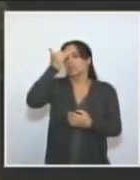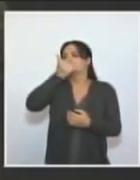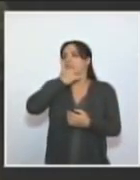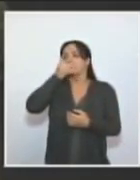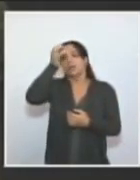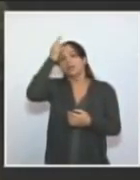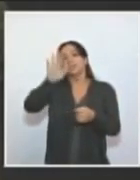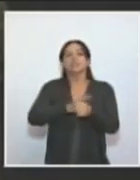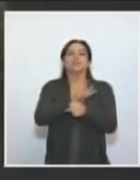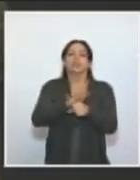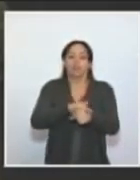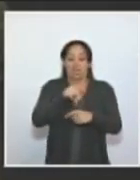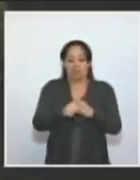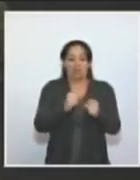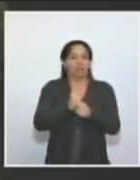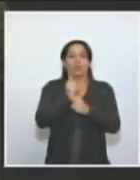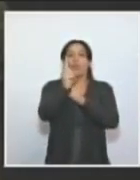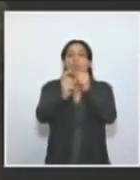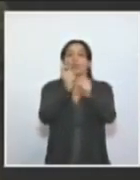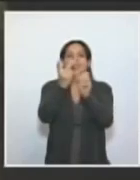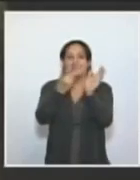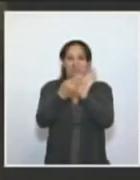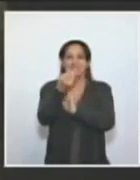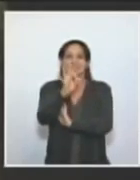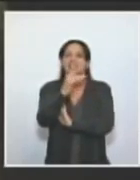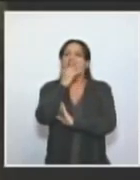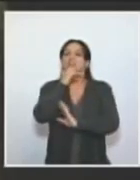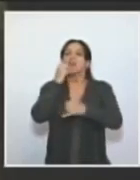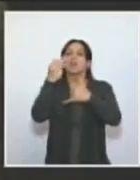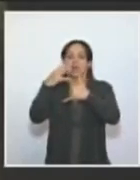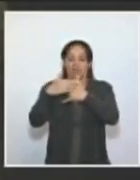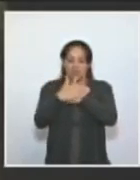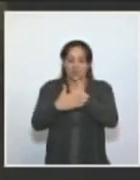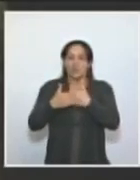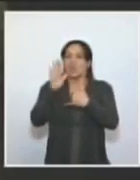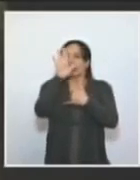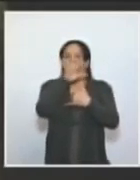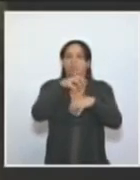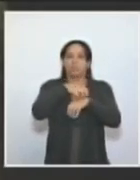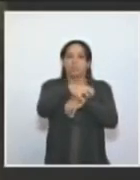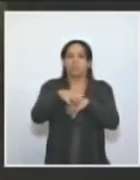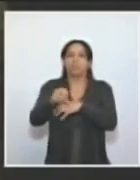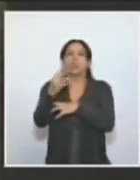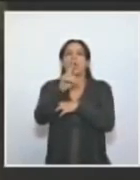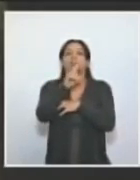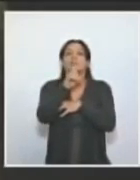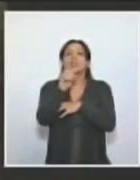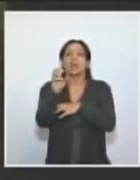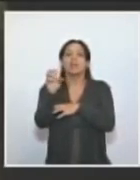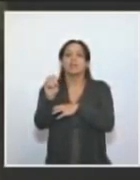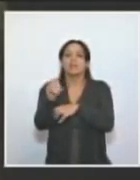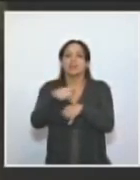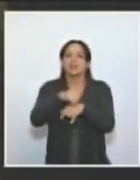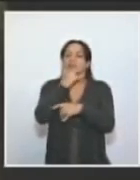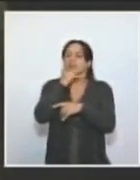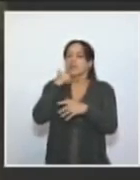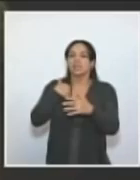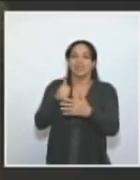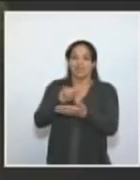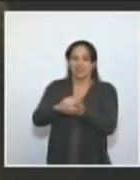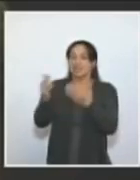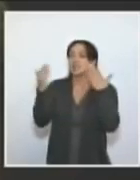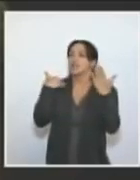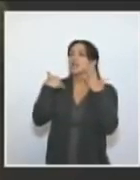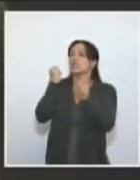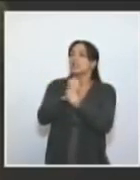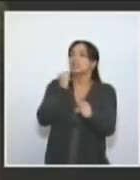pueda suceder el año entrante en esos 600 municipios donde se están arruinando los campesinos y los pequeños y medianos empresarios, pero